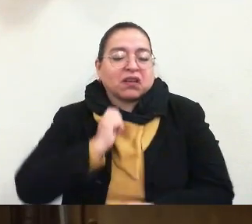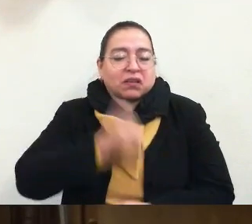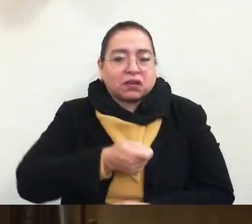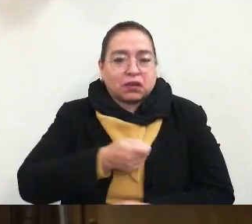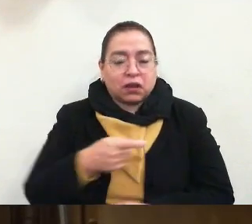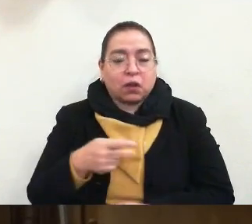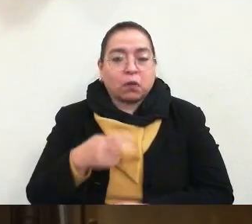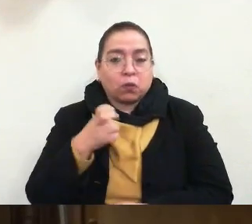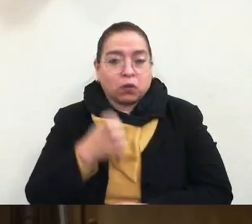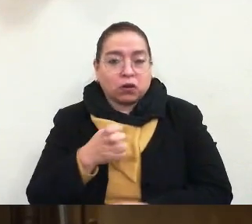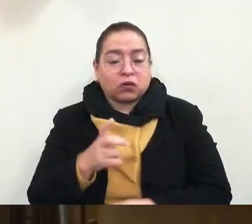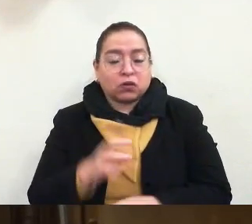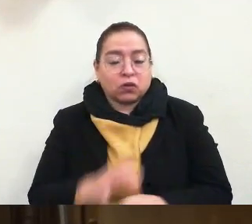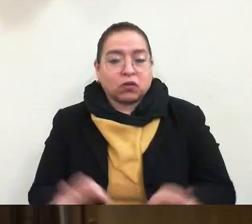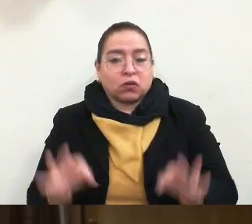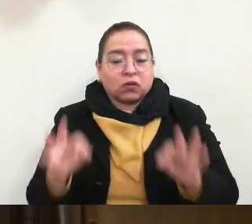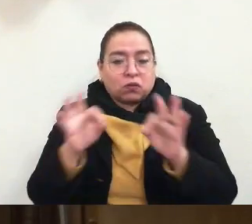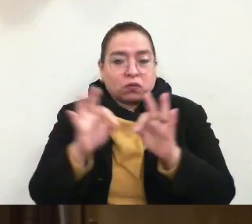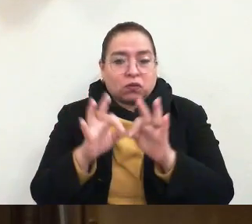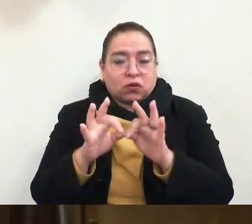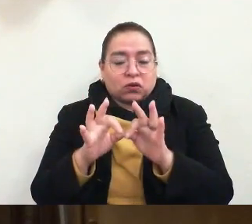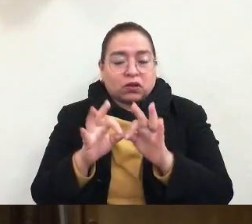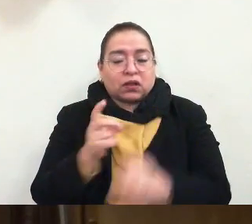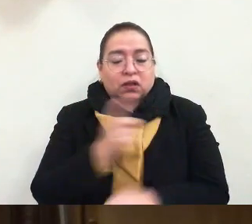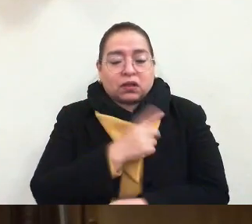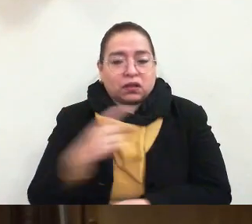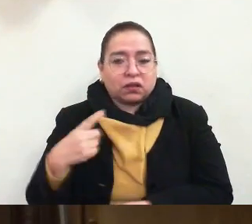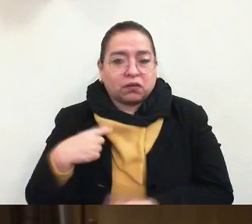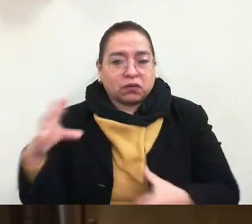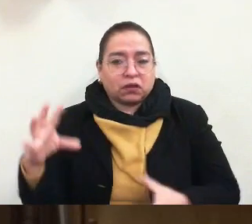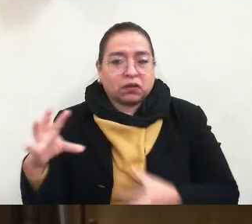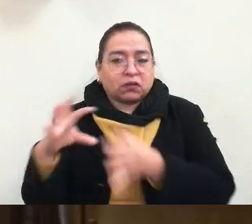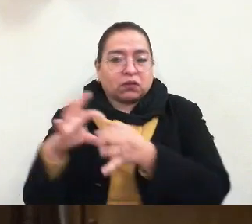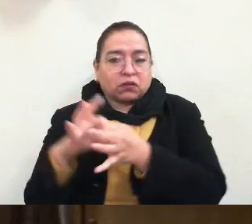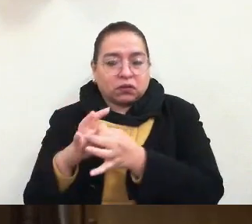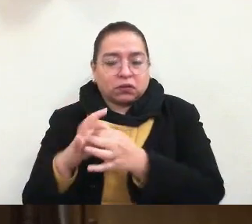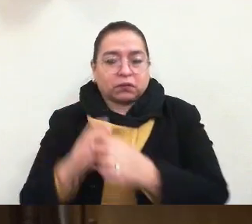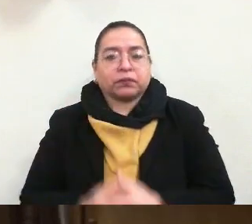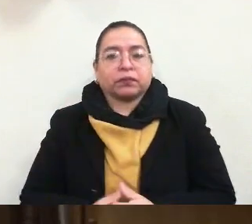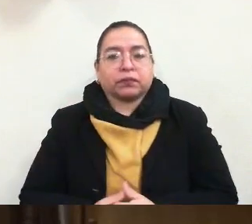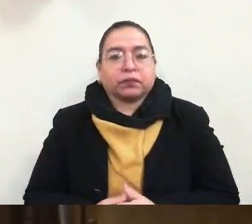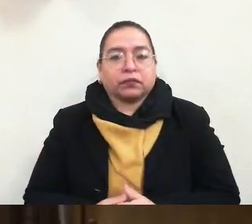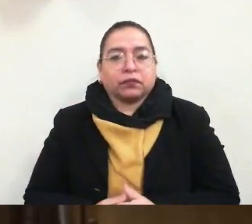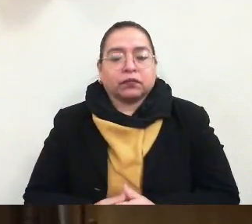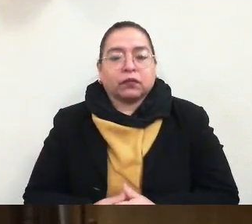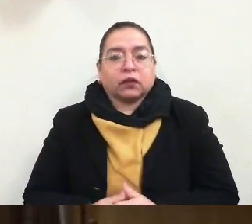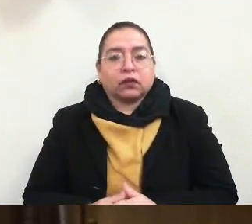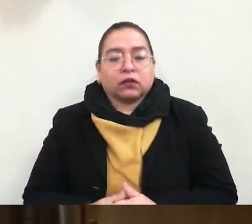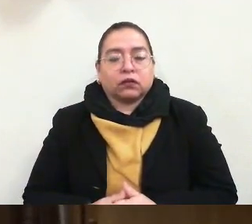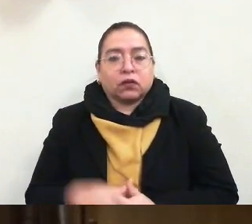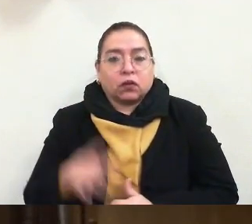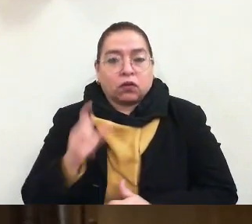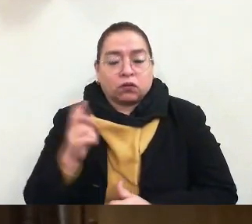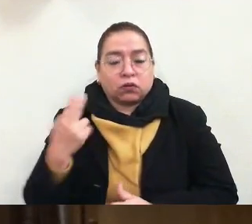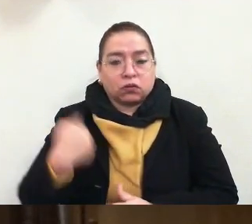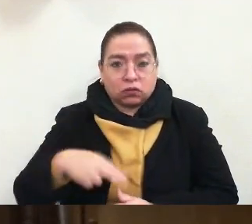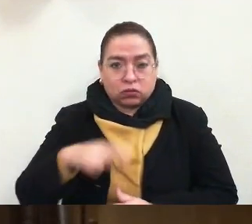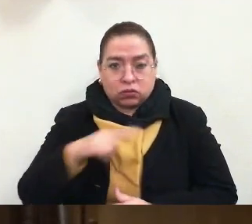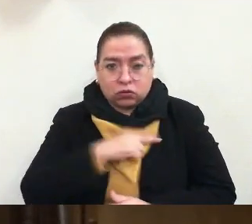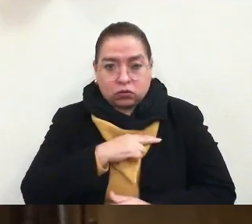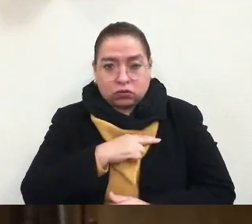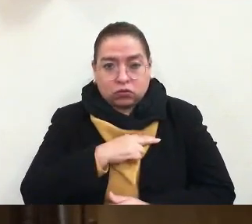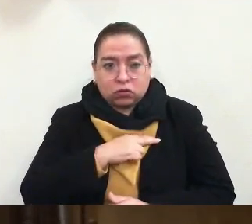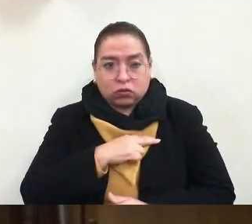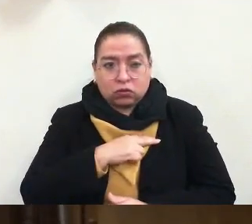Por ello es también importante que cuando nos acercamos a las Escrituras lo hagamos